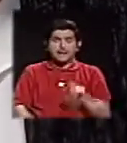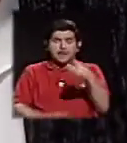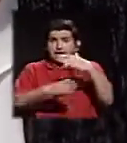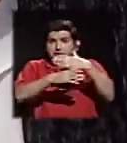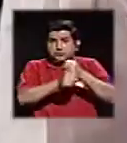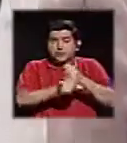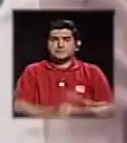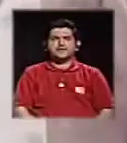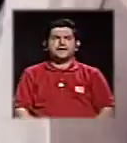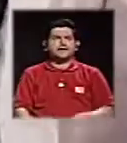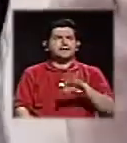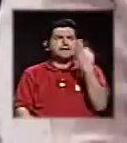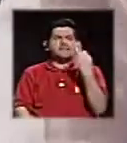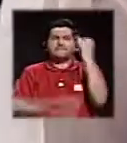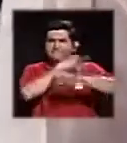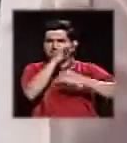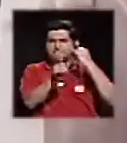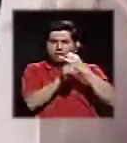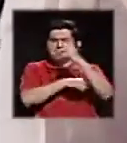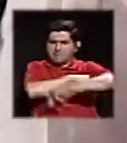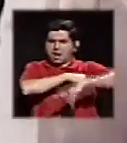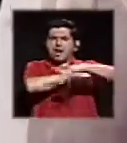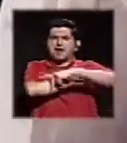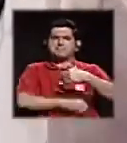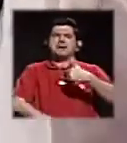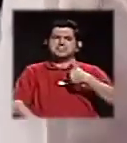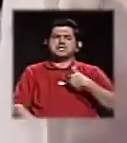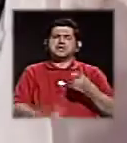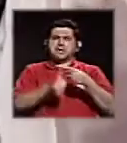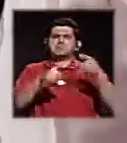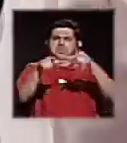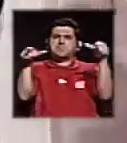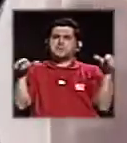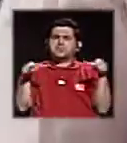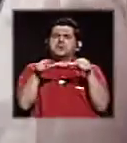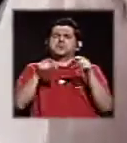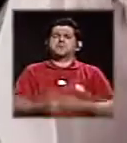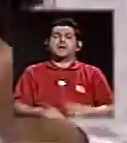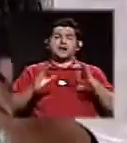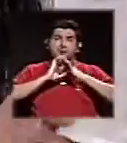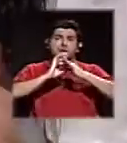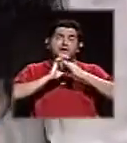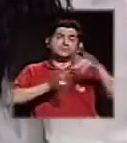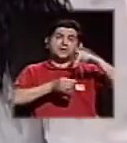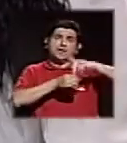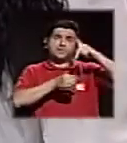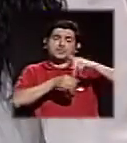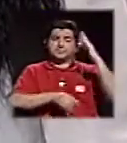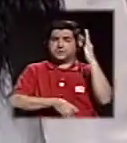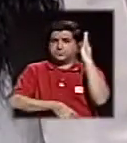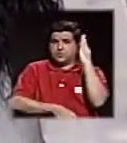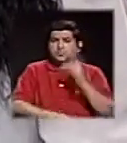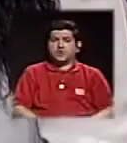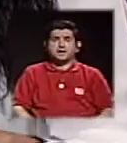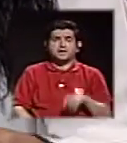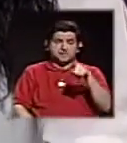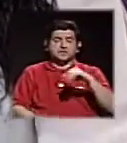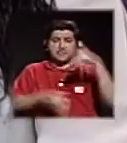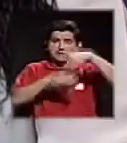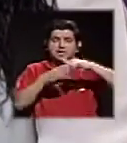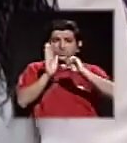inclusive que a nivel internacional nuestro país está ocupando los primeros lugares con relación a la participación de las mujeres en el